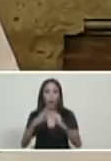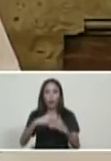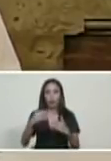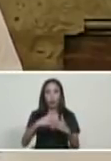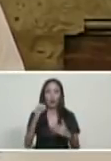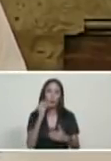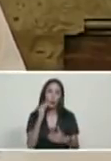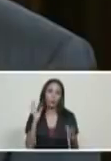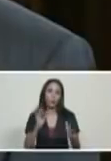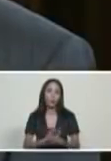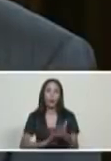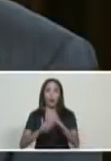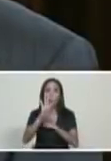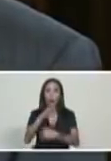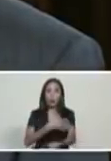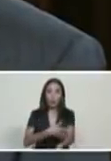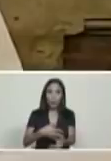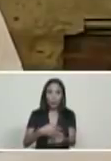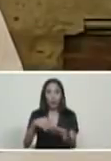4 millones de Petros son